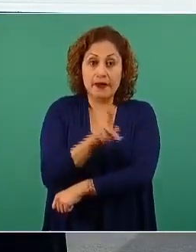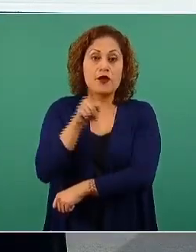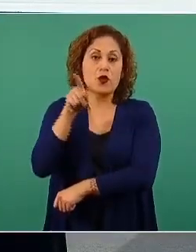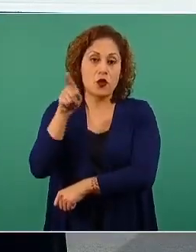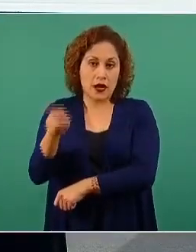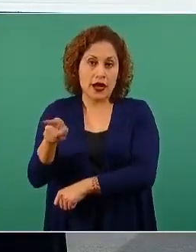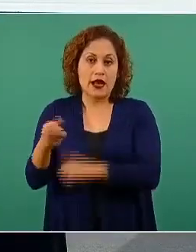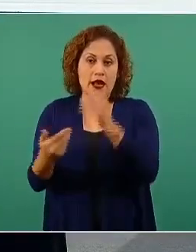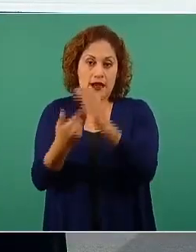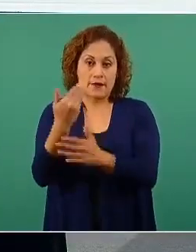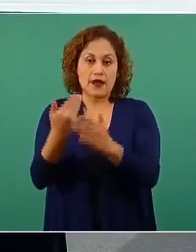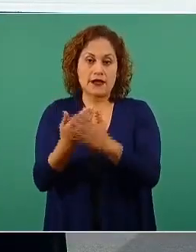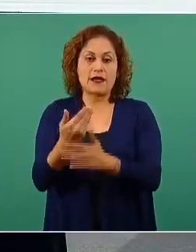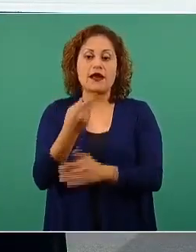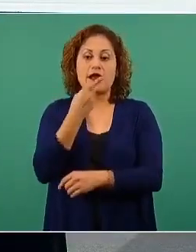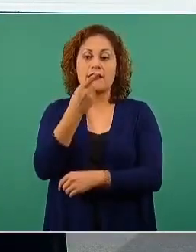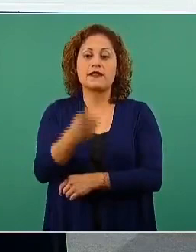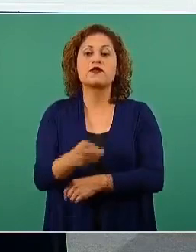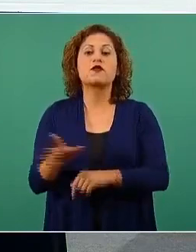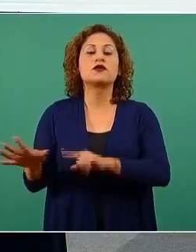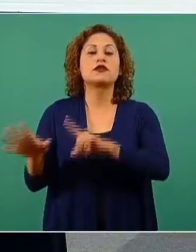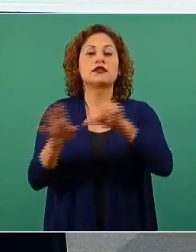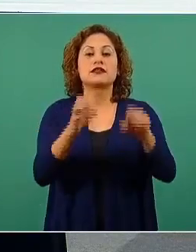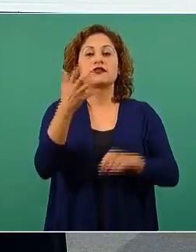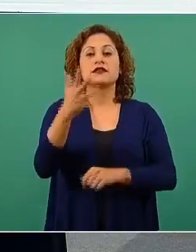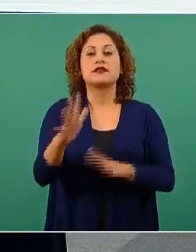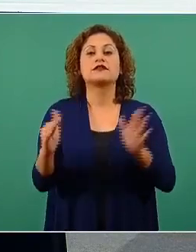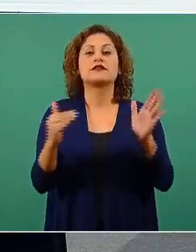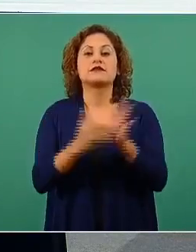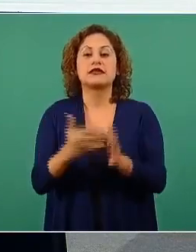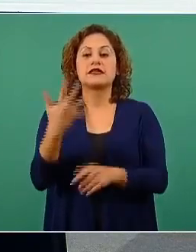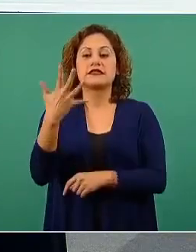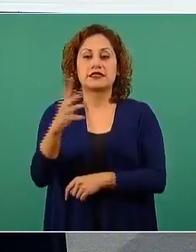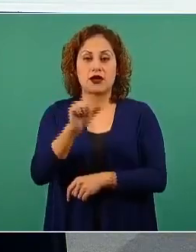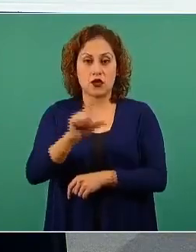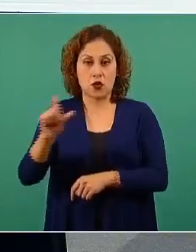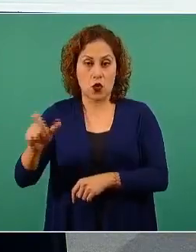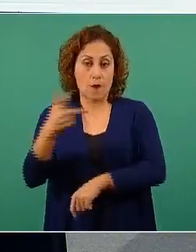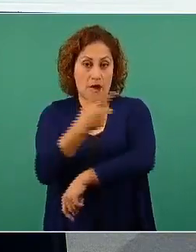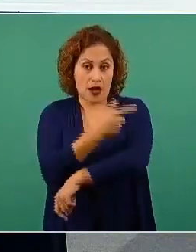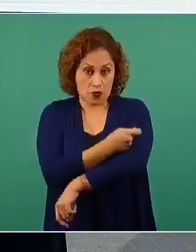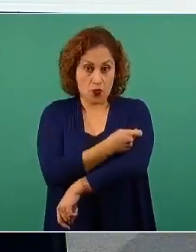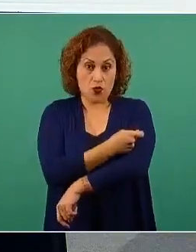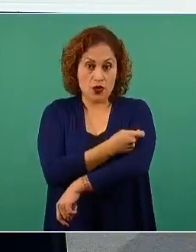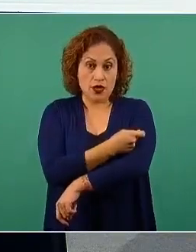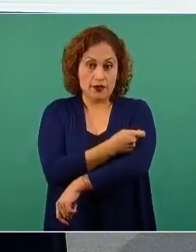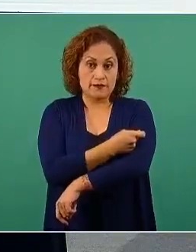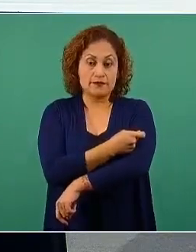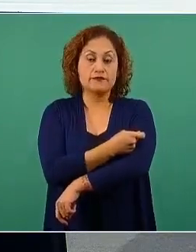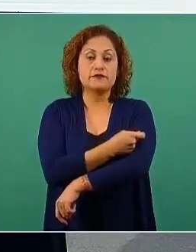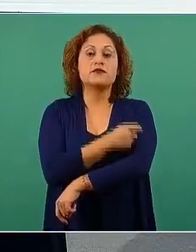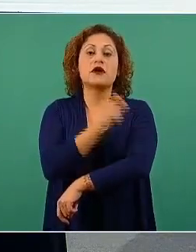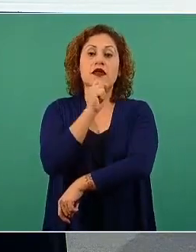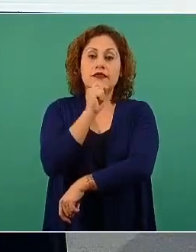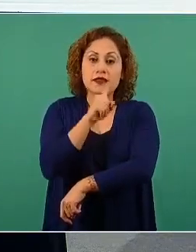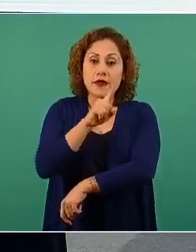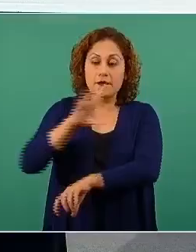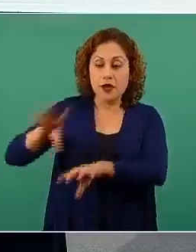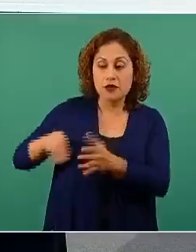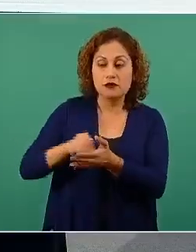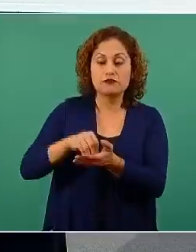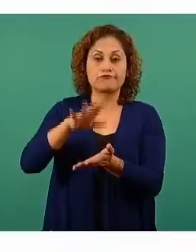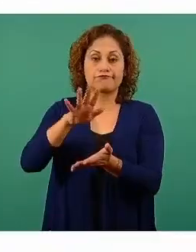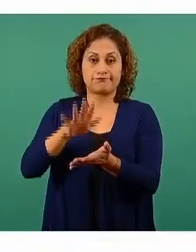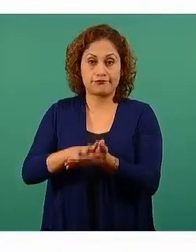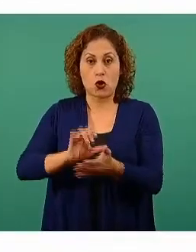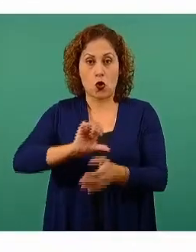mañana, que fueron 710.005 vacunas, recibimos unas piezas de información de otro